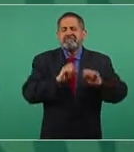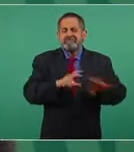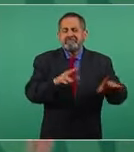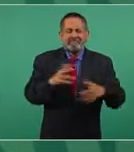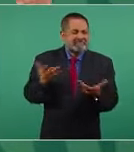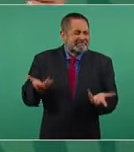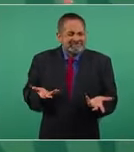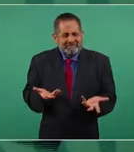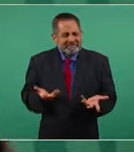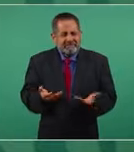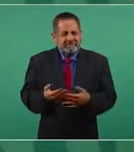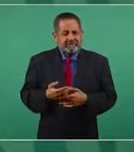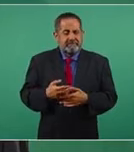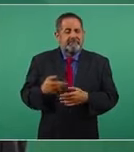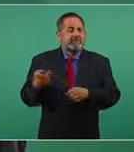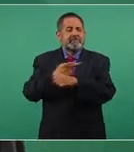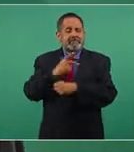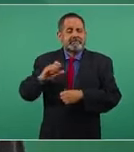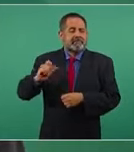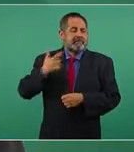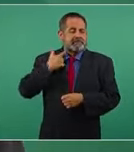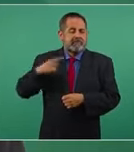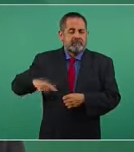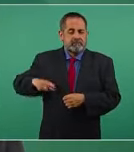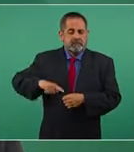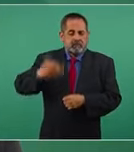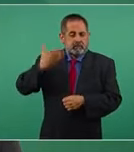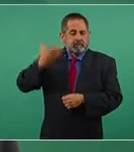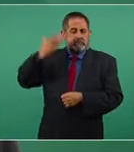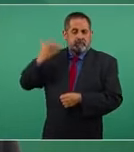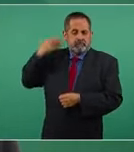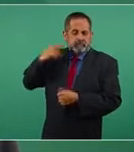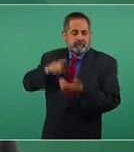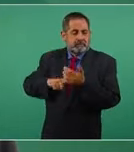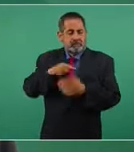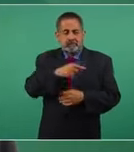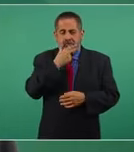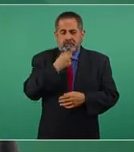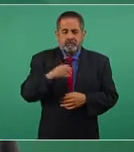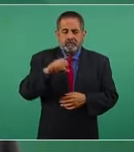¿Qué hicieron en el gobierno pasado cuando el señor Caro Quintero